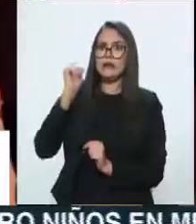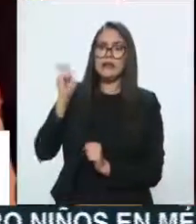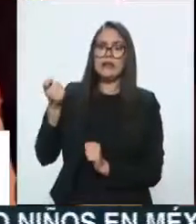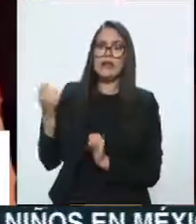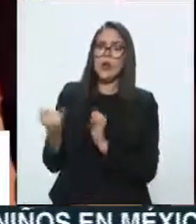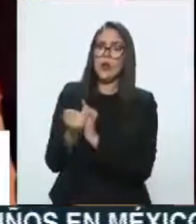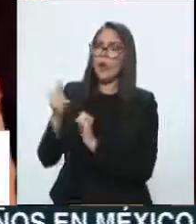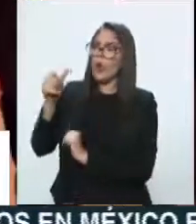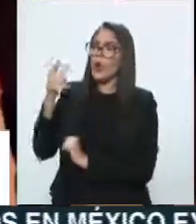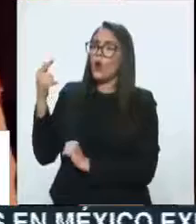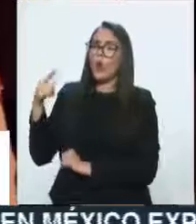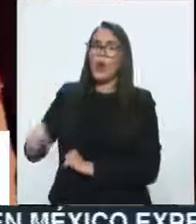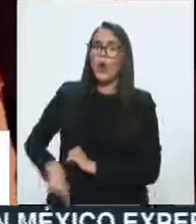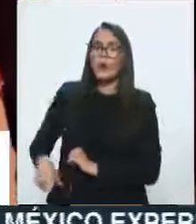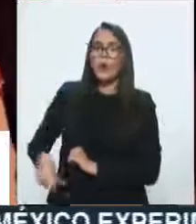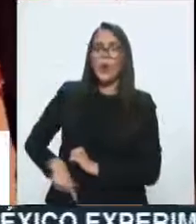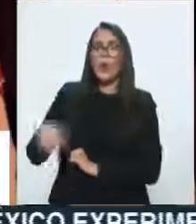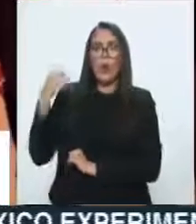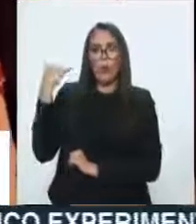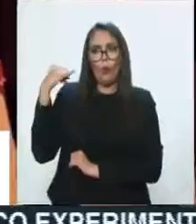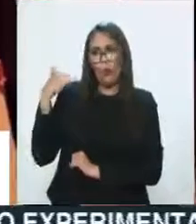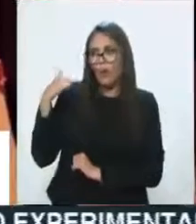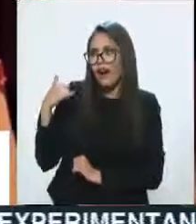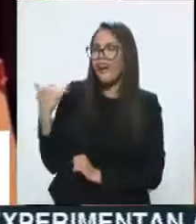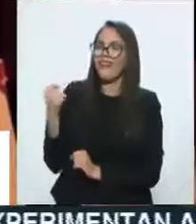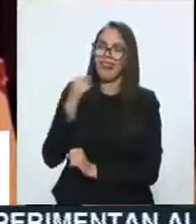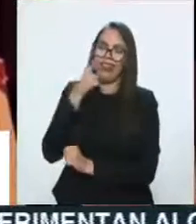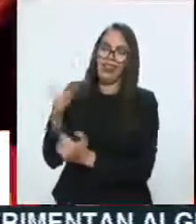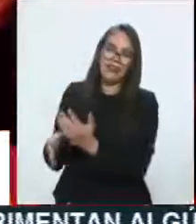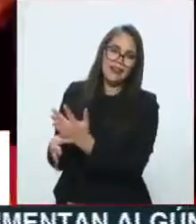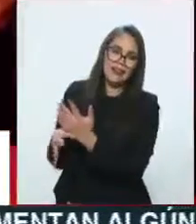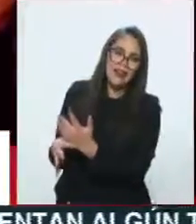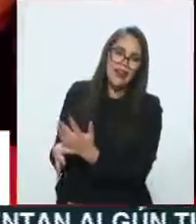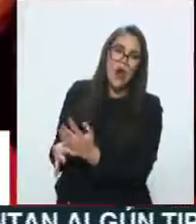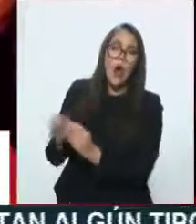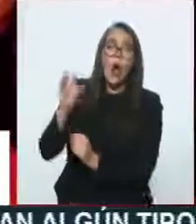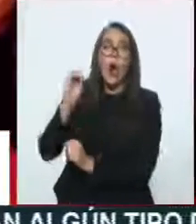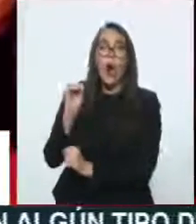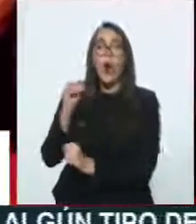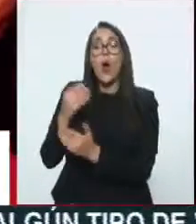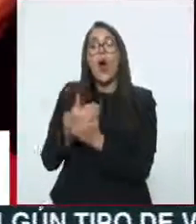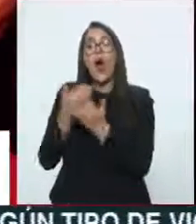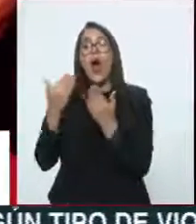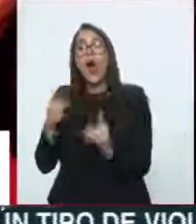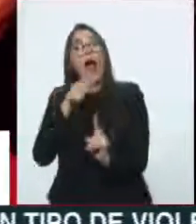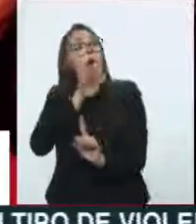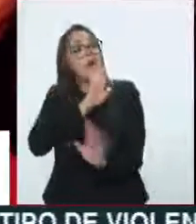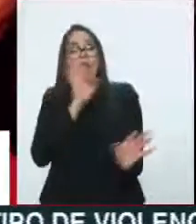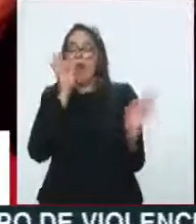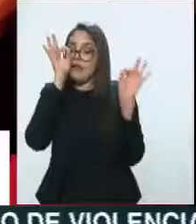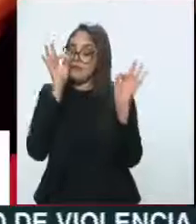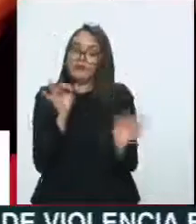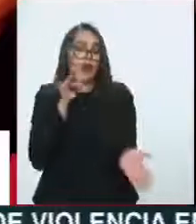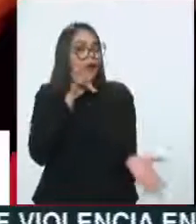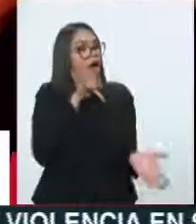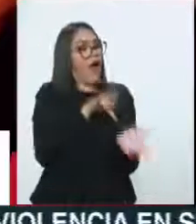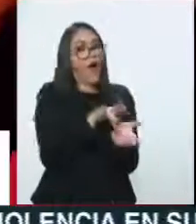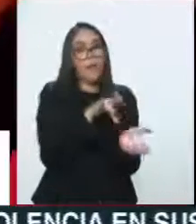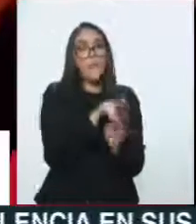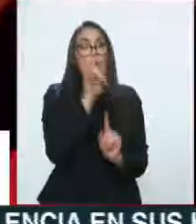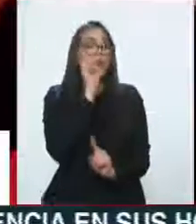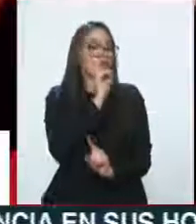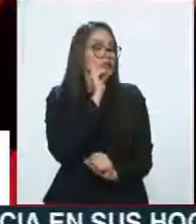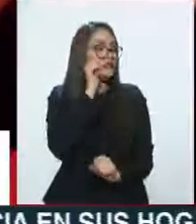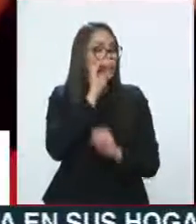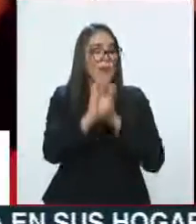el gobernador de Yucatán, o esto que plantean de que ahora son feministas, el de